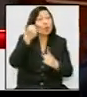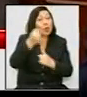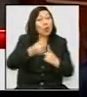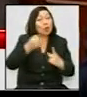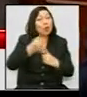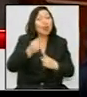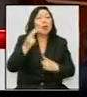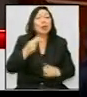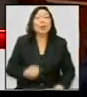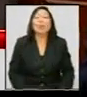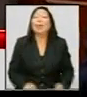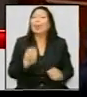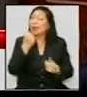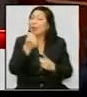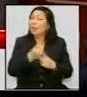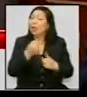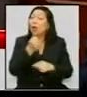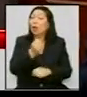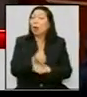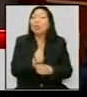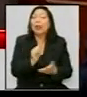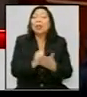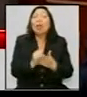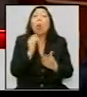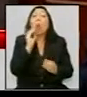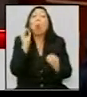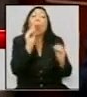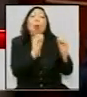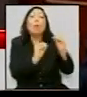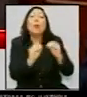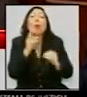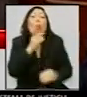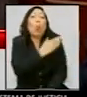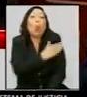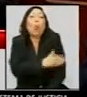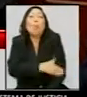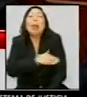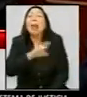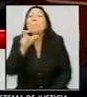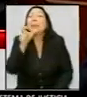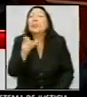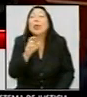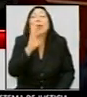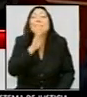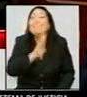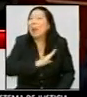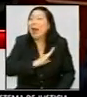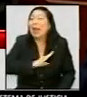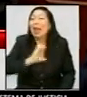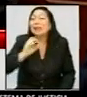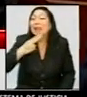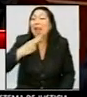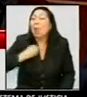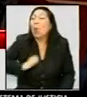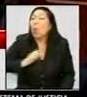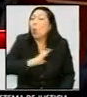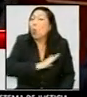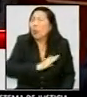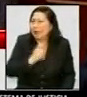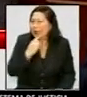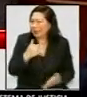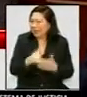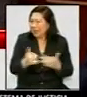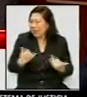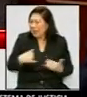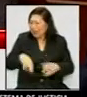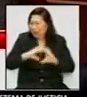la corrupción, es la lucha contra los que blindan a los corruptos, es la lucha contra los que blindan, los que hacen impunidad en